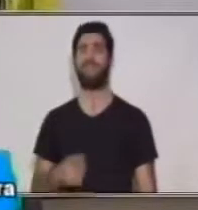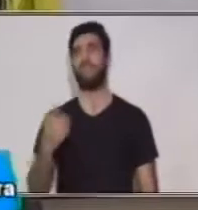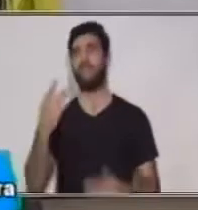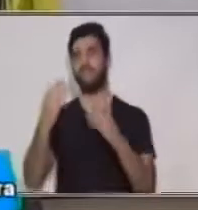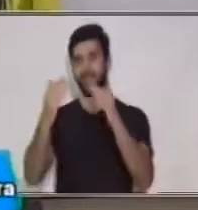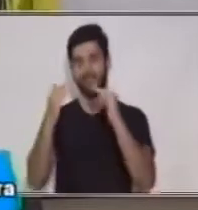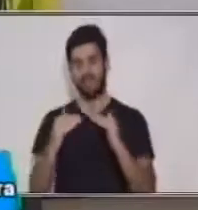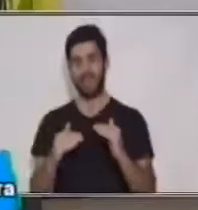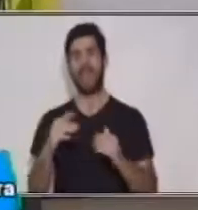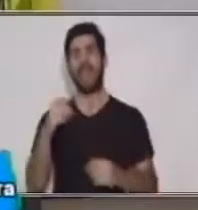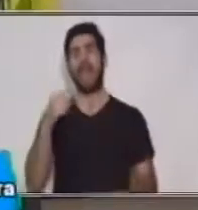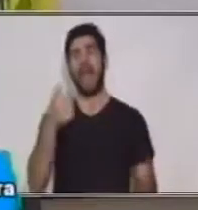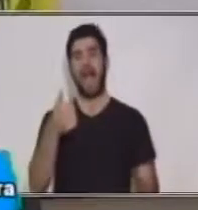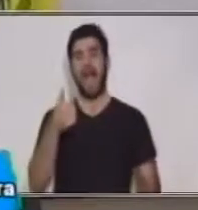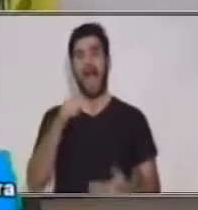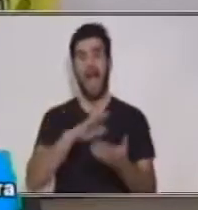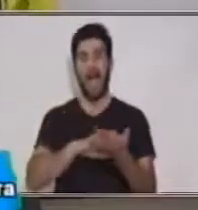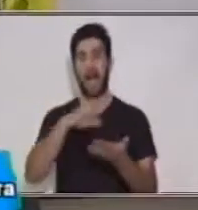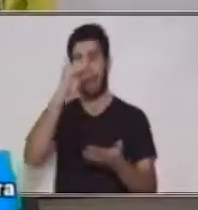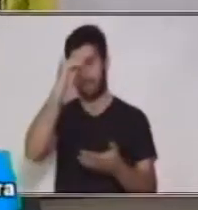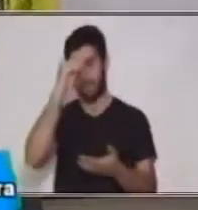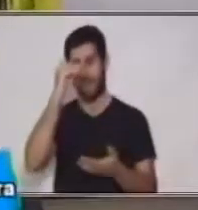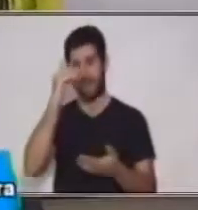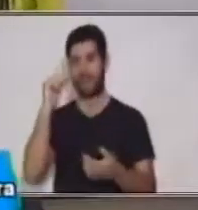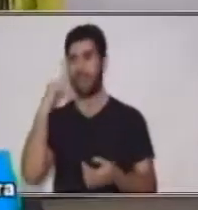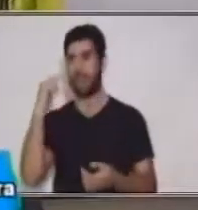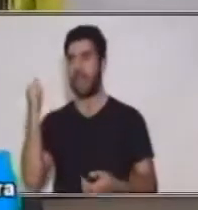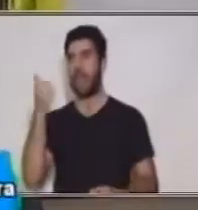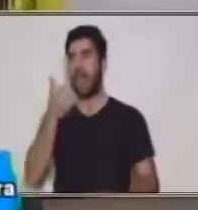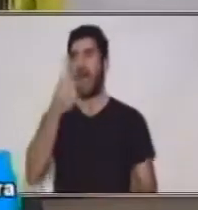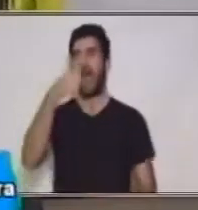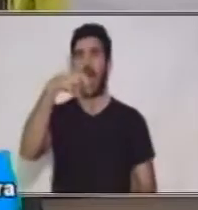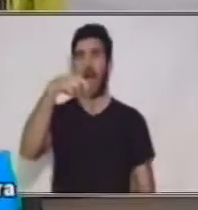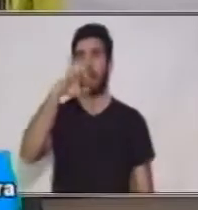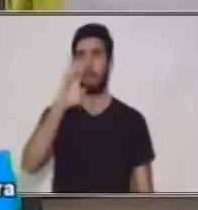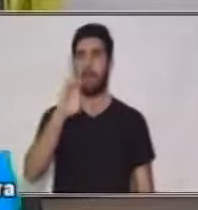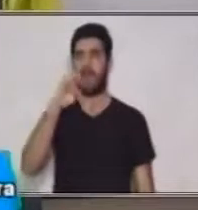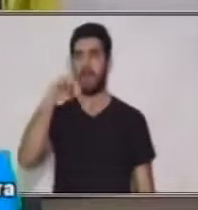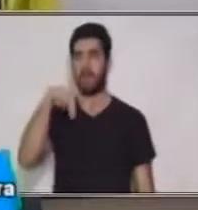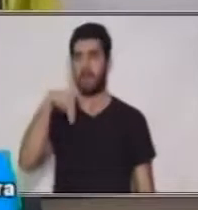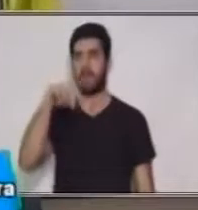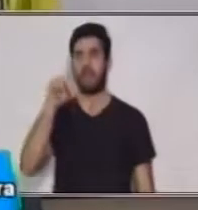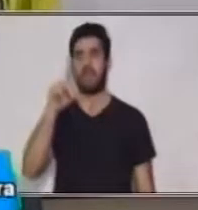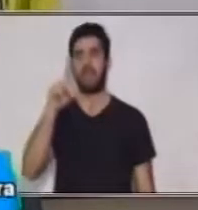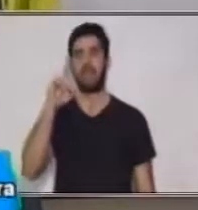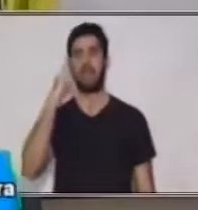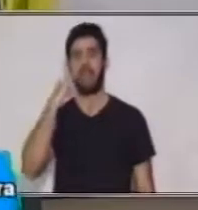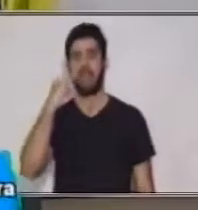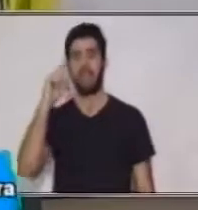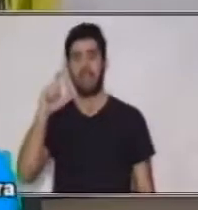Aprendiz, esta es la palabra base. ¿Y qué le pusimos? Itis, apendicitis.